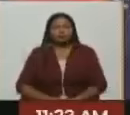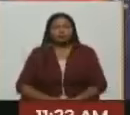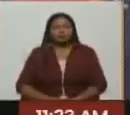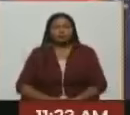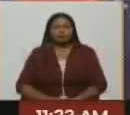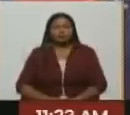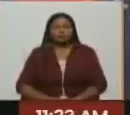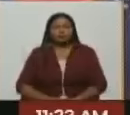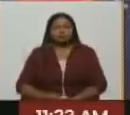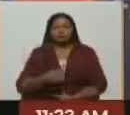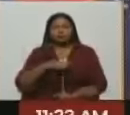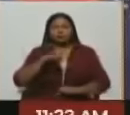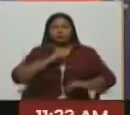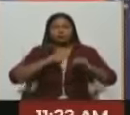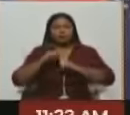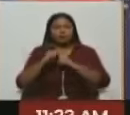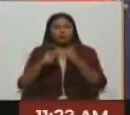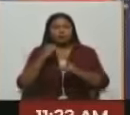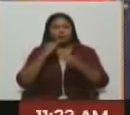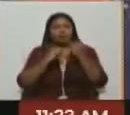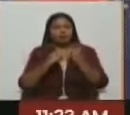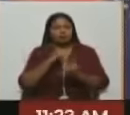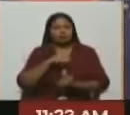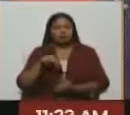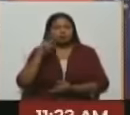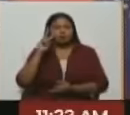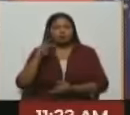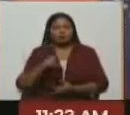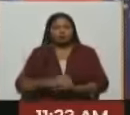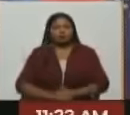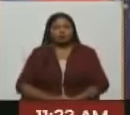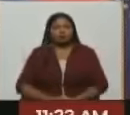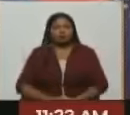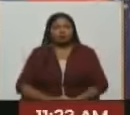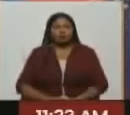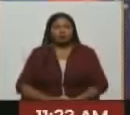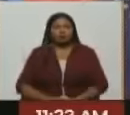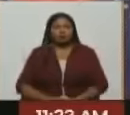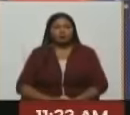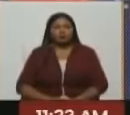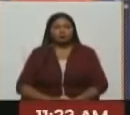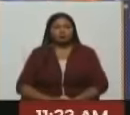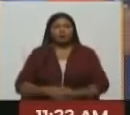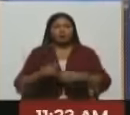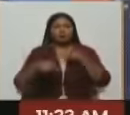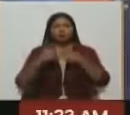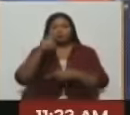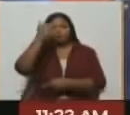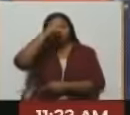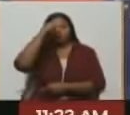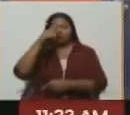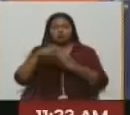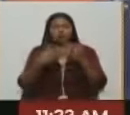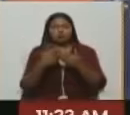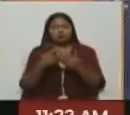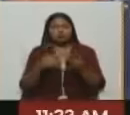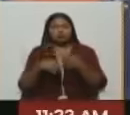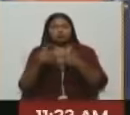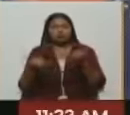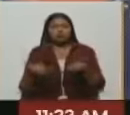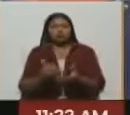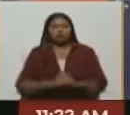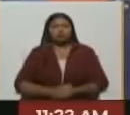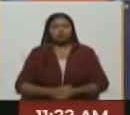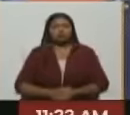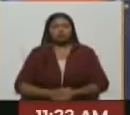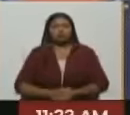el despliegue y el final, pues, de las auditorías que se realizaron el próximo domingo. Y ahí habían